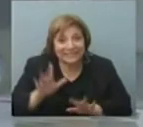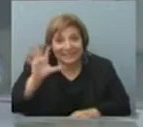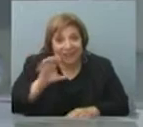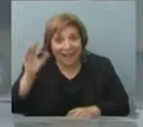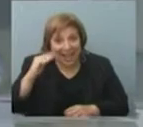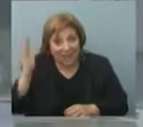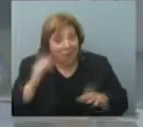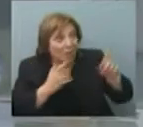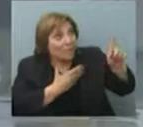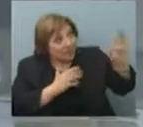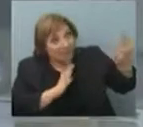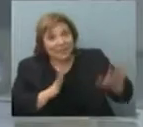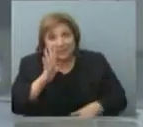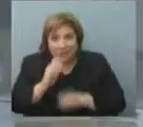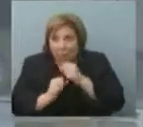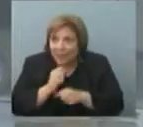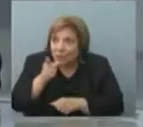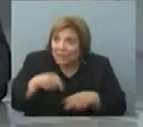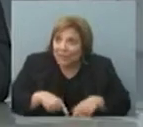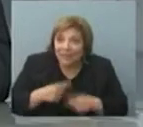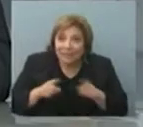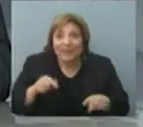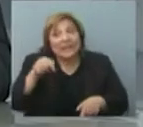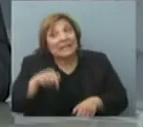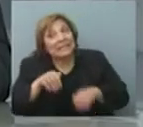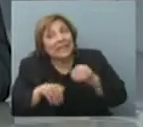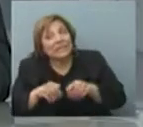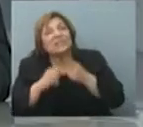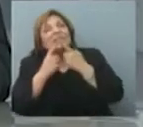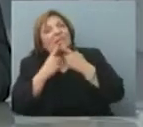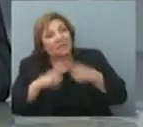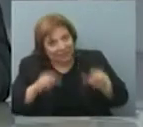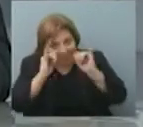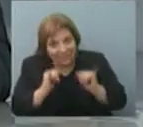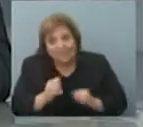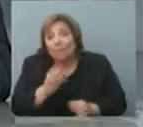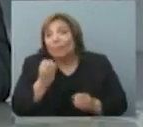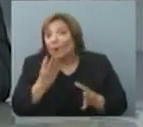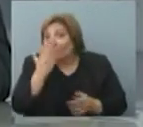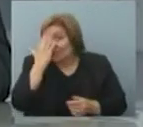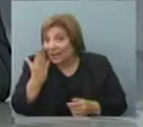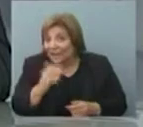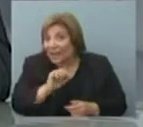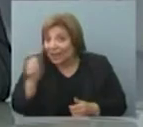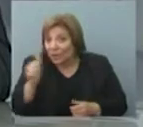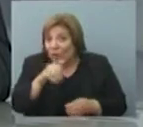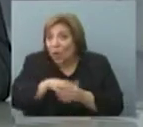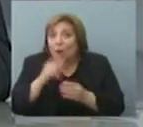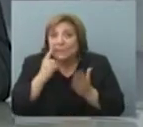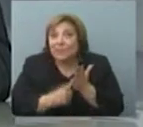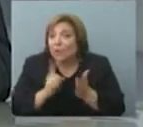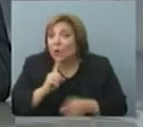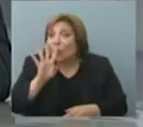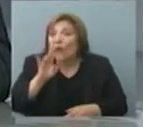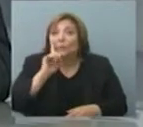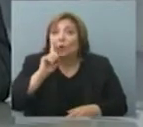esta elección yo creo que esta sí es diferente es diferente porque el frente ganó y no ganó por en los votos observados ganó